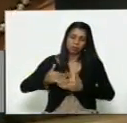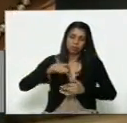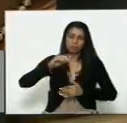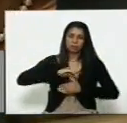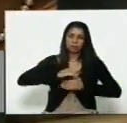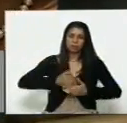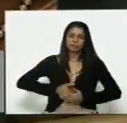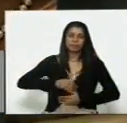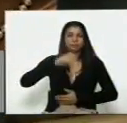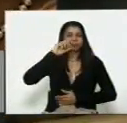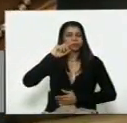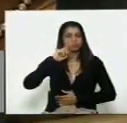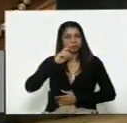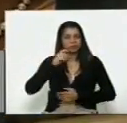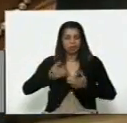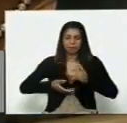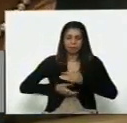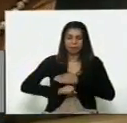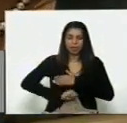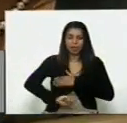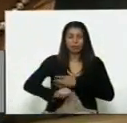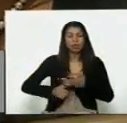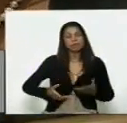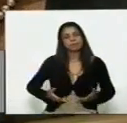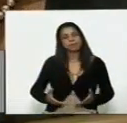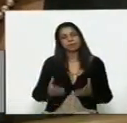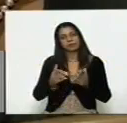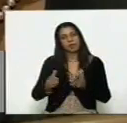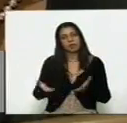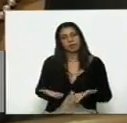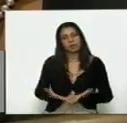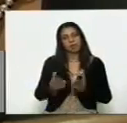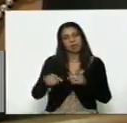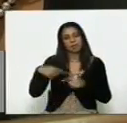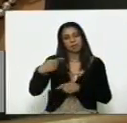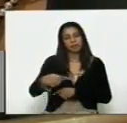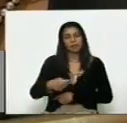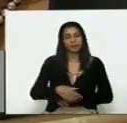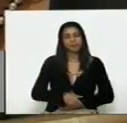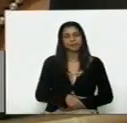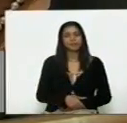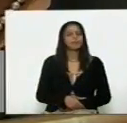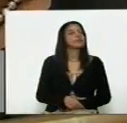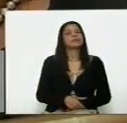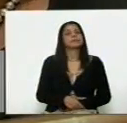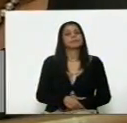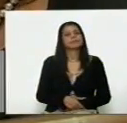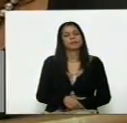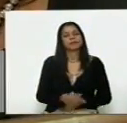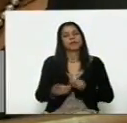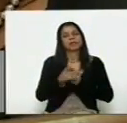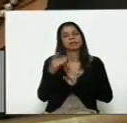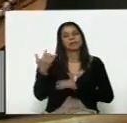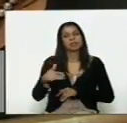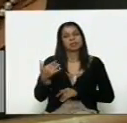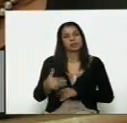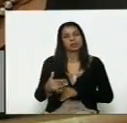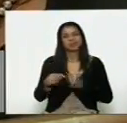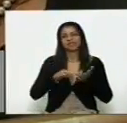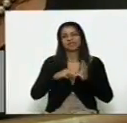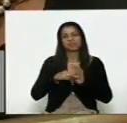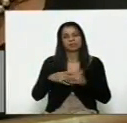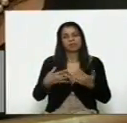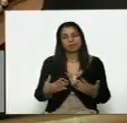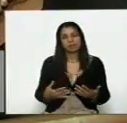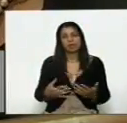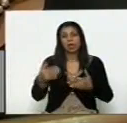gestación, trabajo de parto, parto, nacimiento y posparto. Este derecho comprende